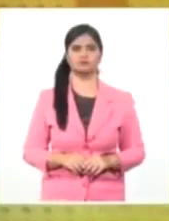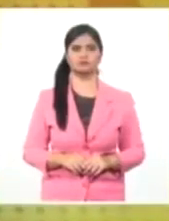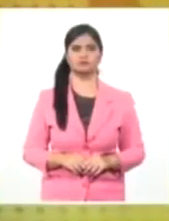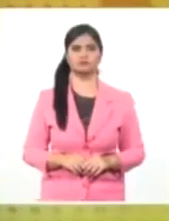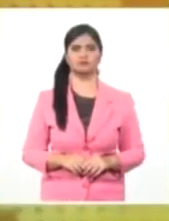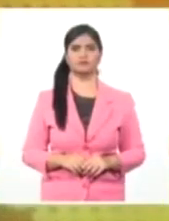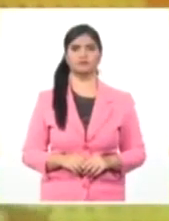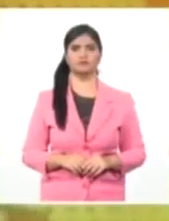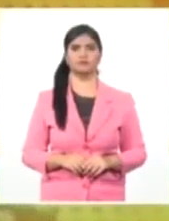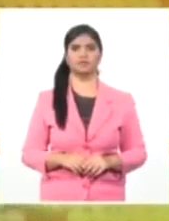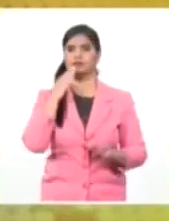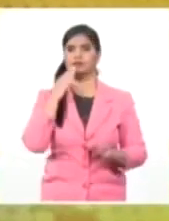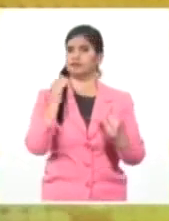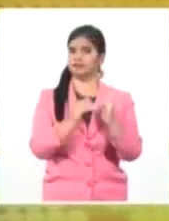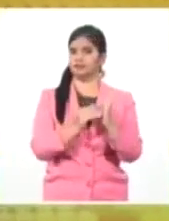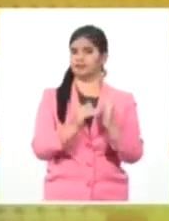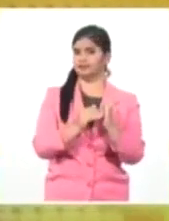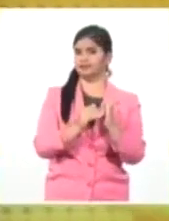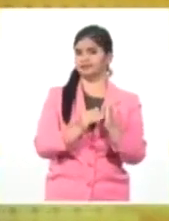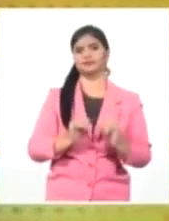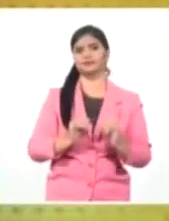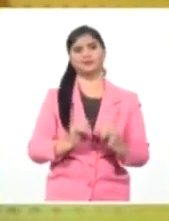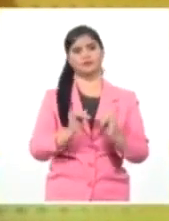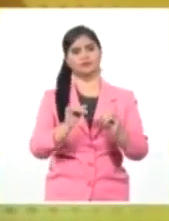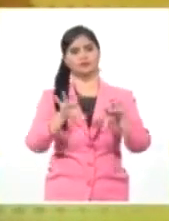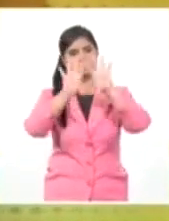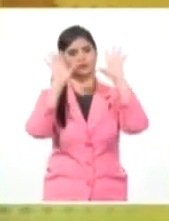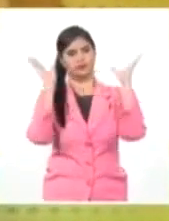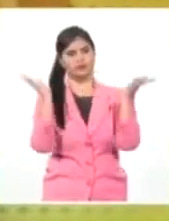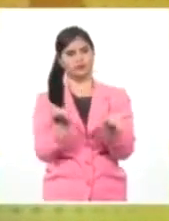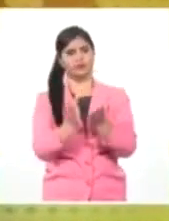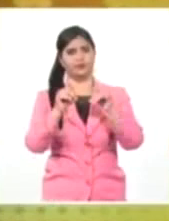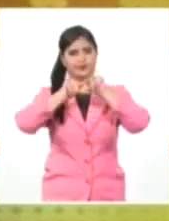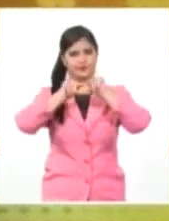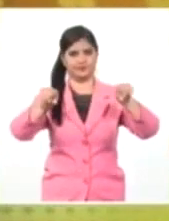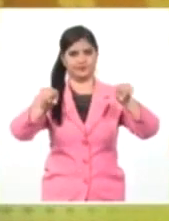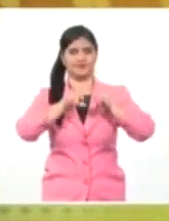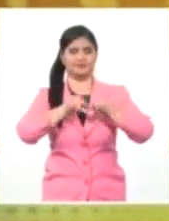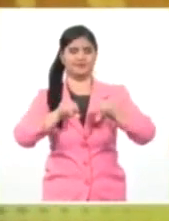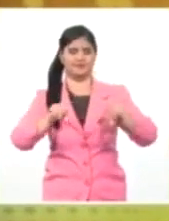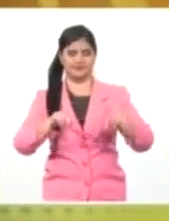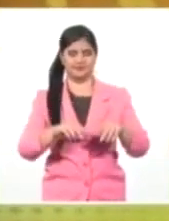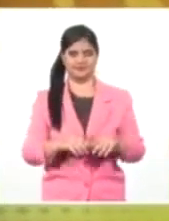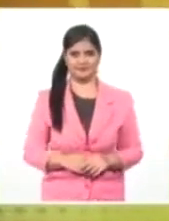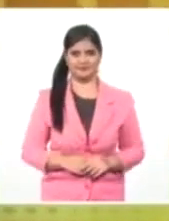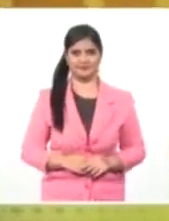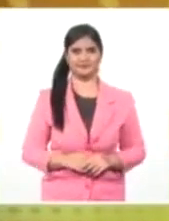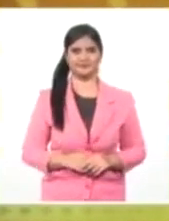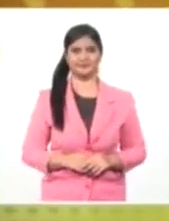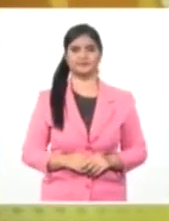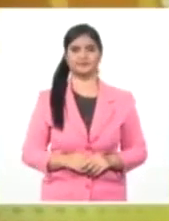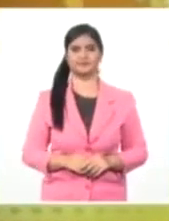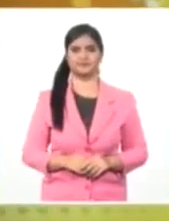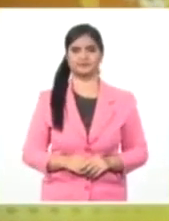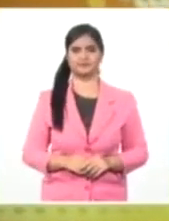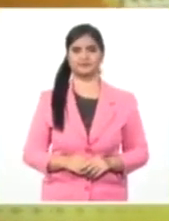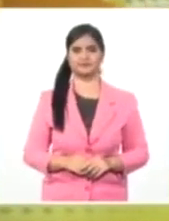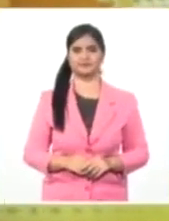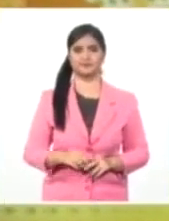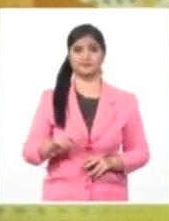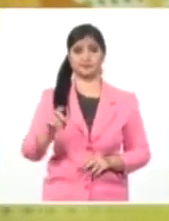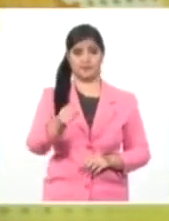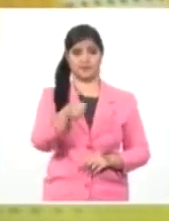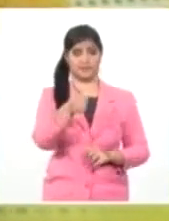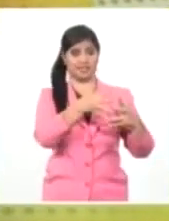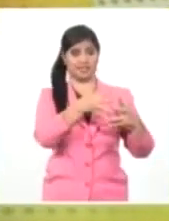Buenas tardes. Les propongo un acercamiento a los principales temas que marcan la agenda noticiosa de esta jornada. Biden está en